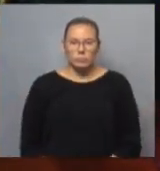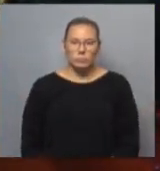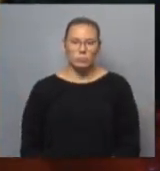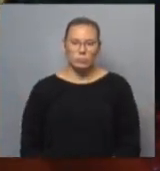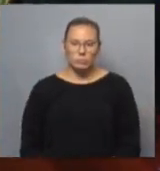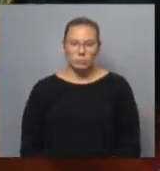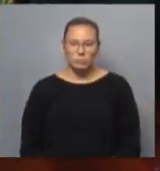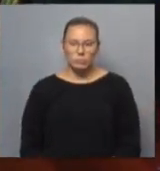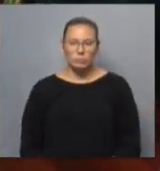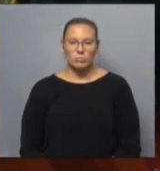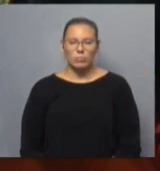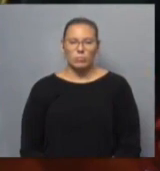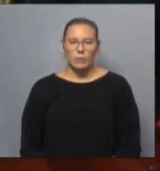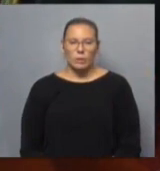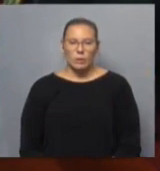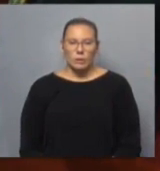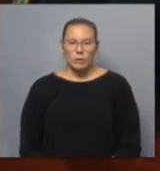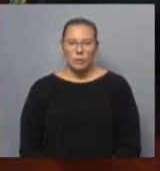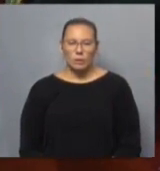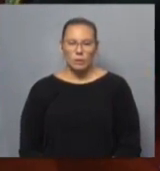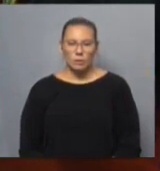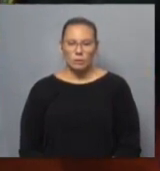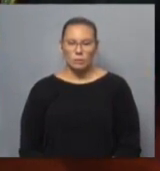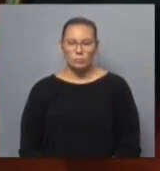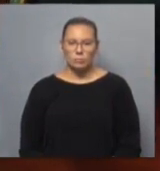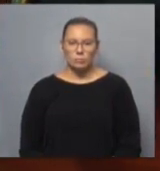Bien, dos, dos. Y acción musical.